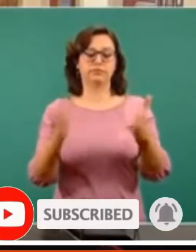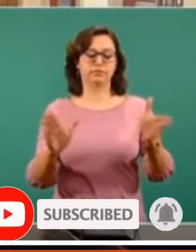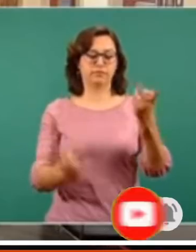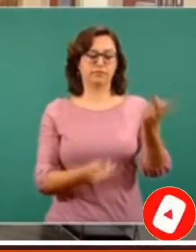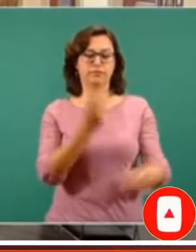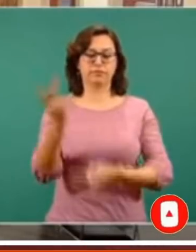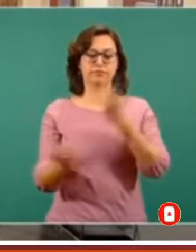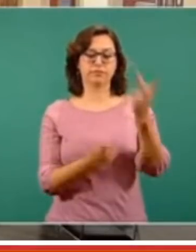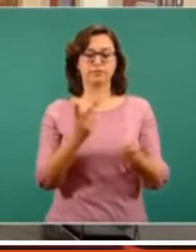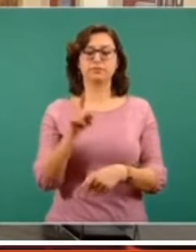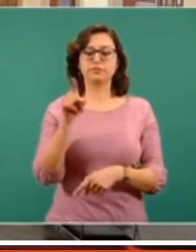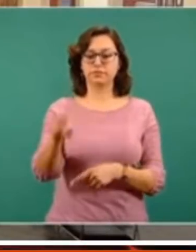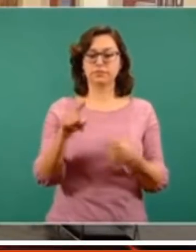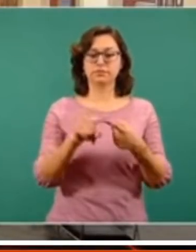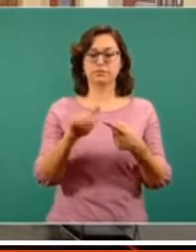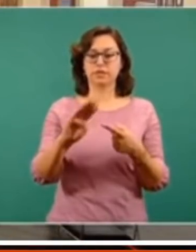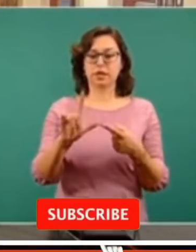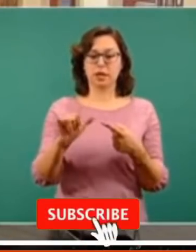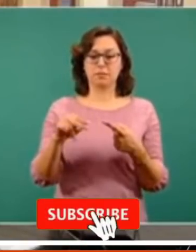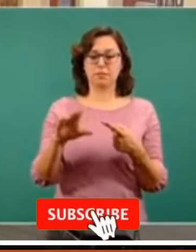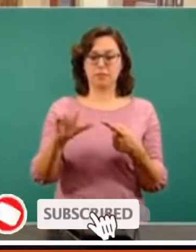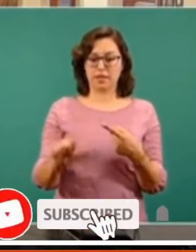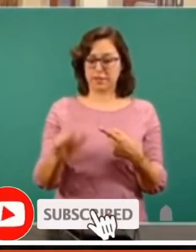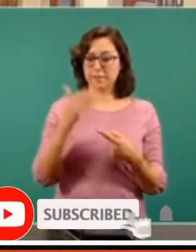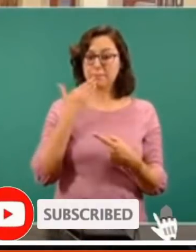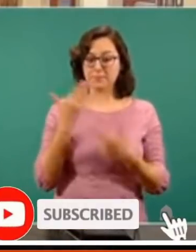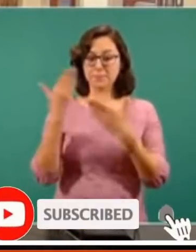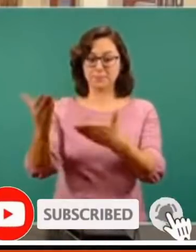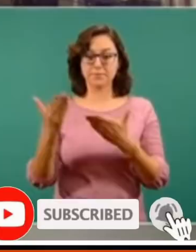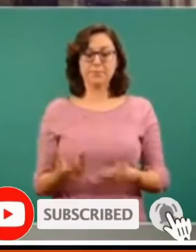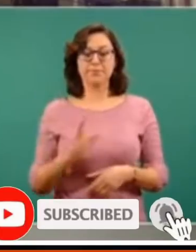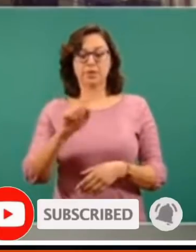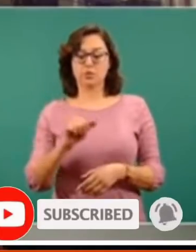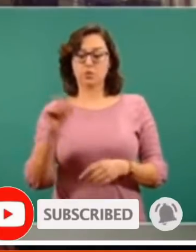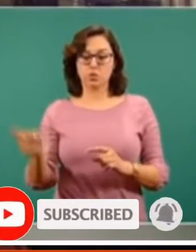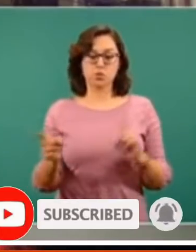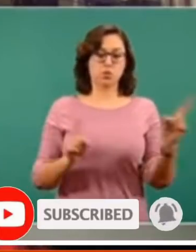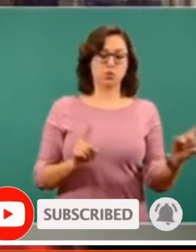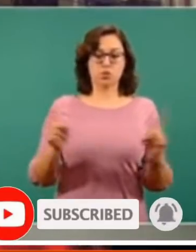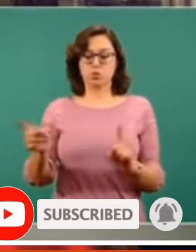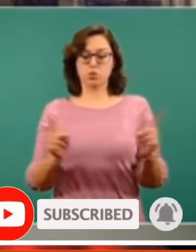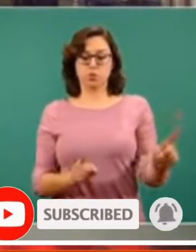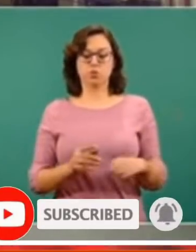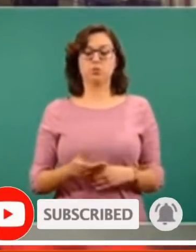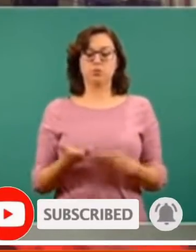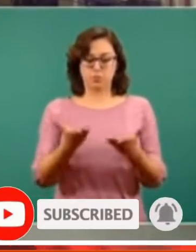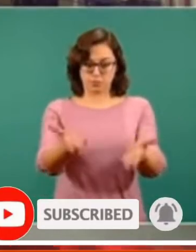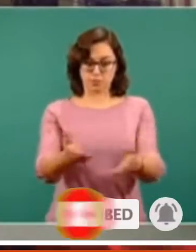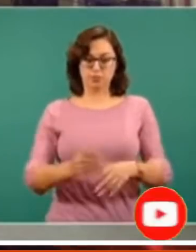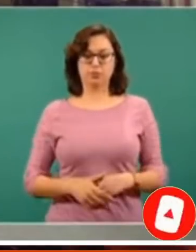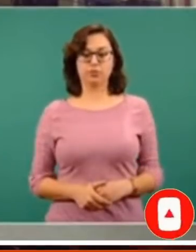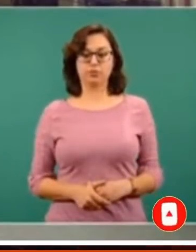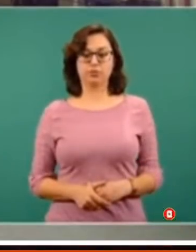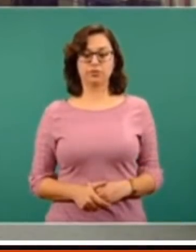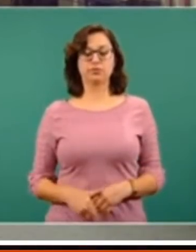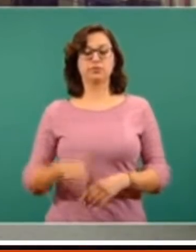Vamos a empezar con Blanca Valadez, a quien le damos la bienvenida y nos vamos uno y uno de cada lado. Adelante, Blanca, por favor. Muy